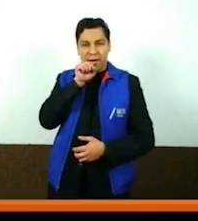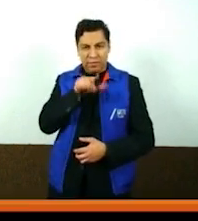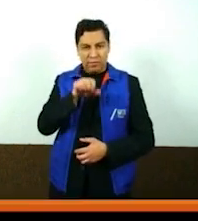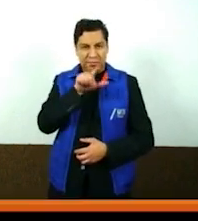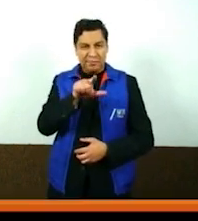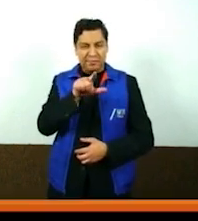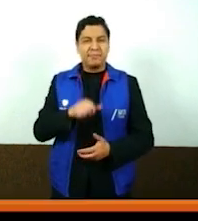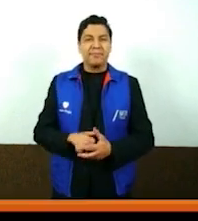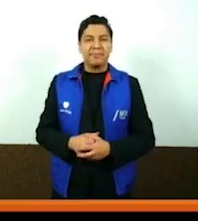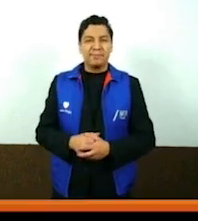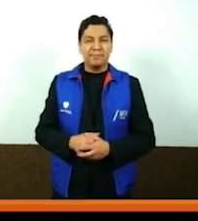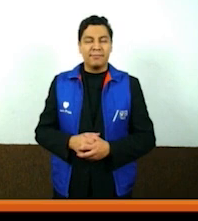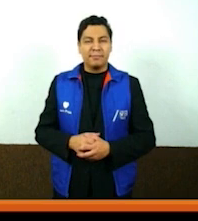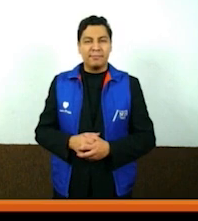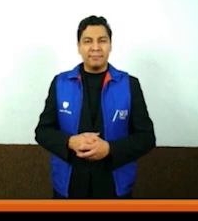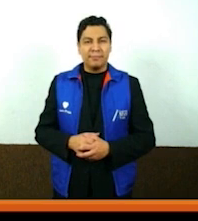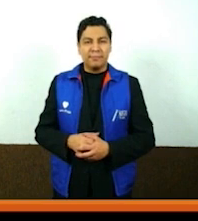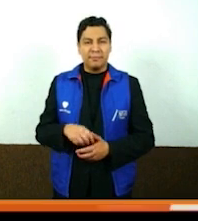Jalisco,